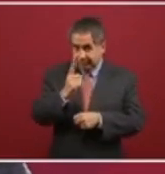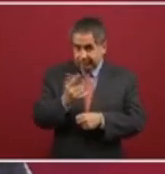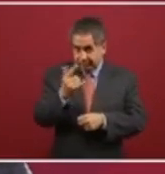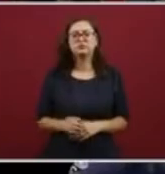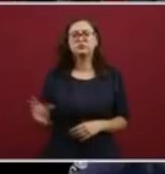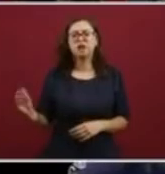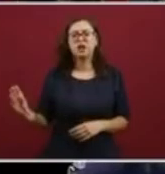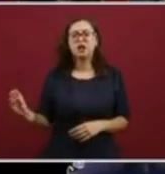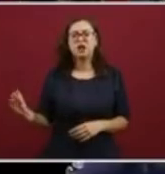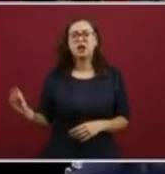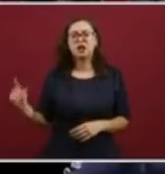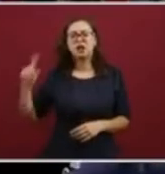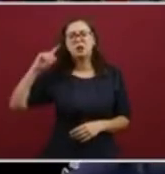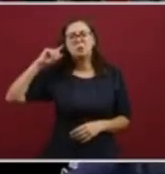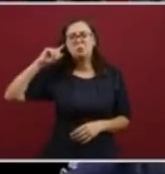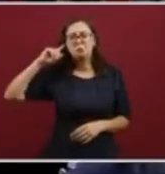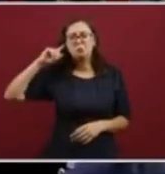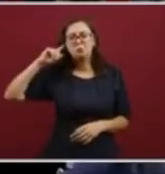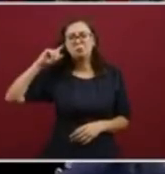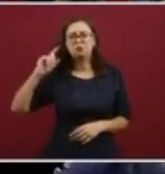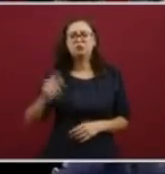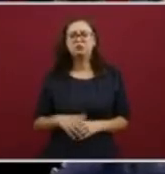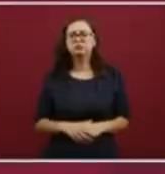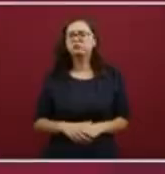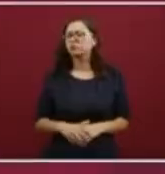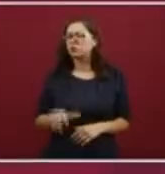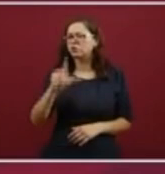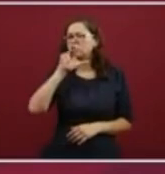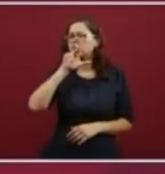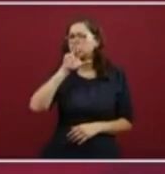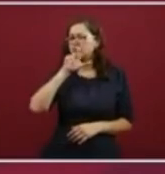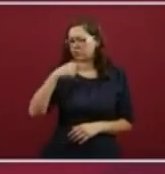ebrard voy a estar bien representado